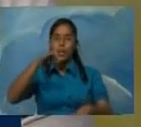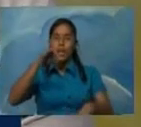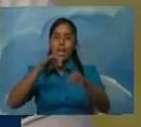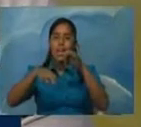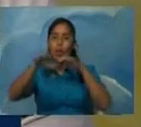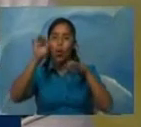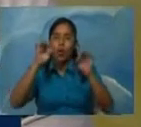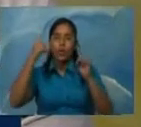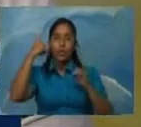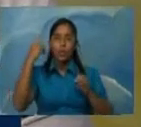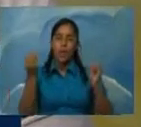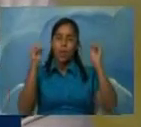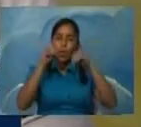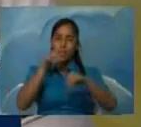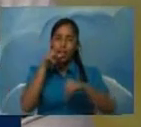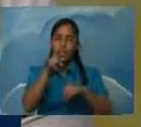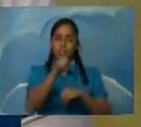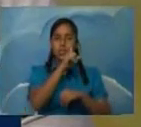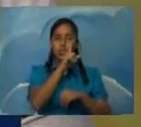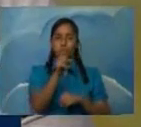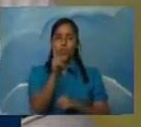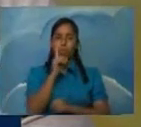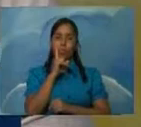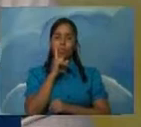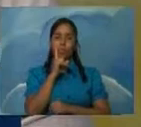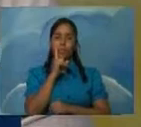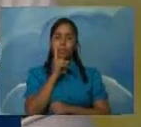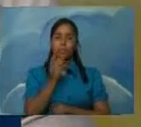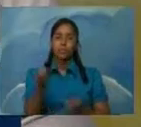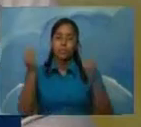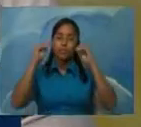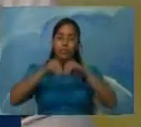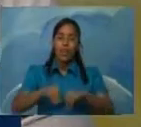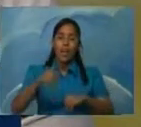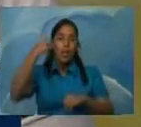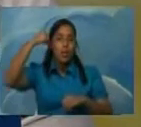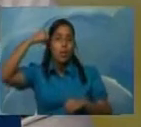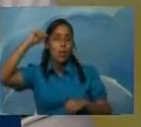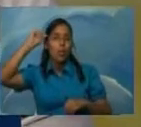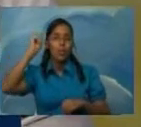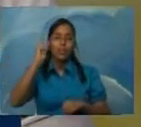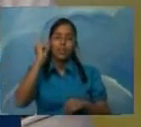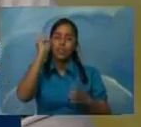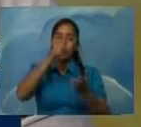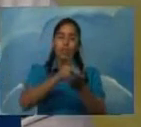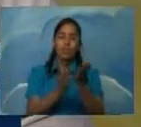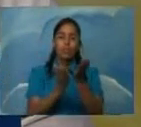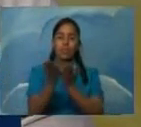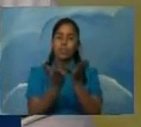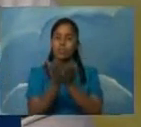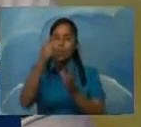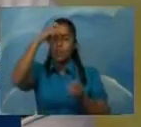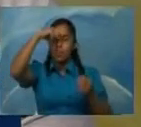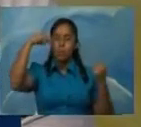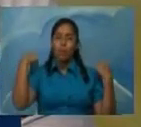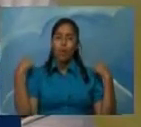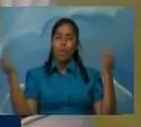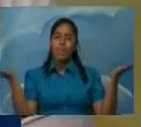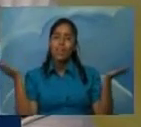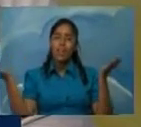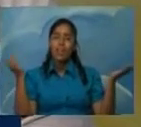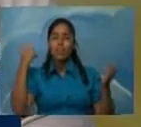para poner allí su nombre. Y acuérdate de que fuiste siervo en Egipto, por